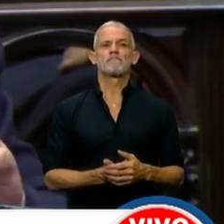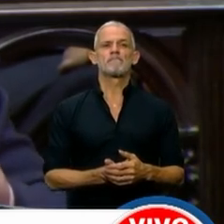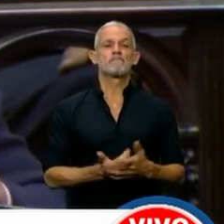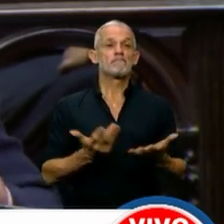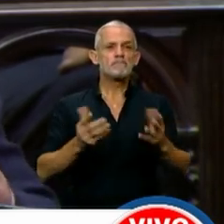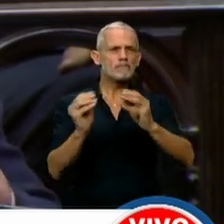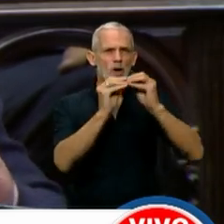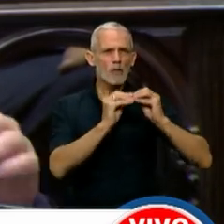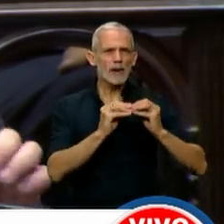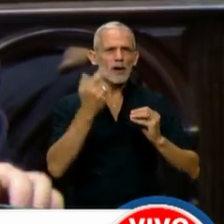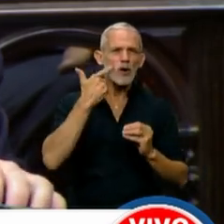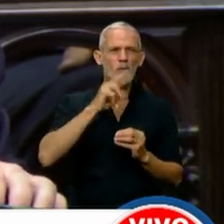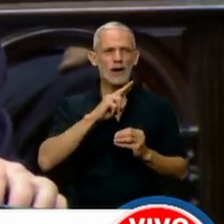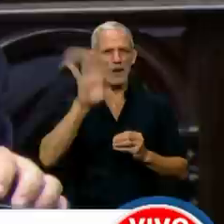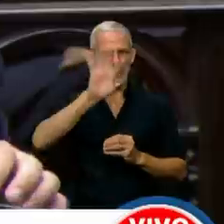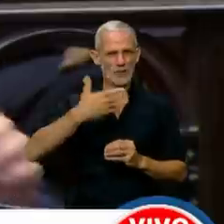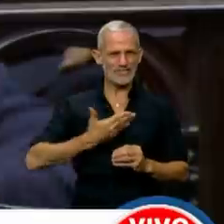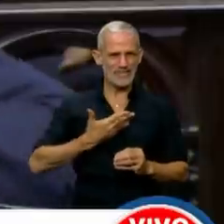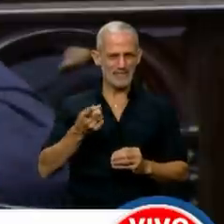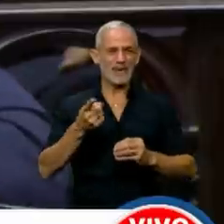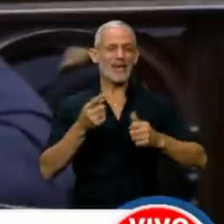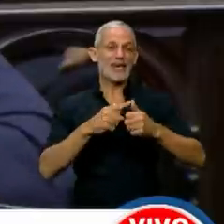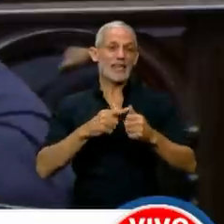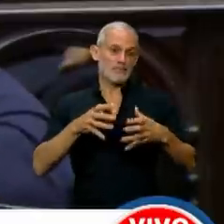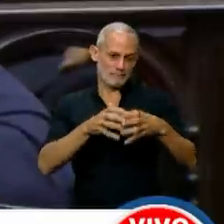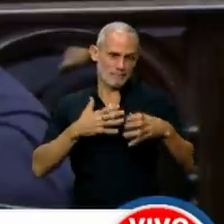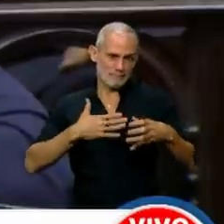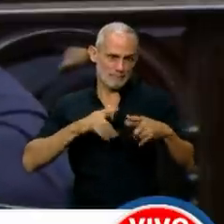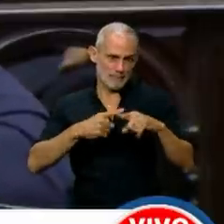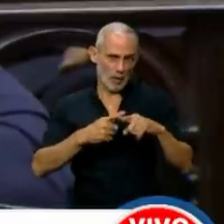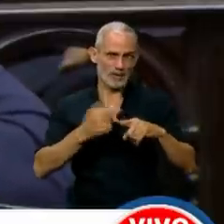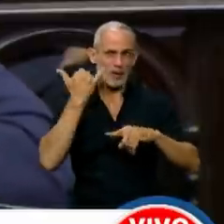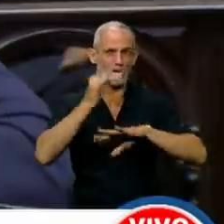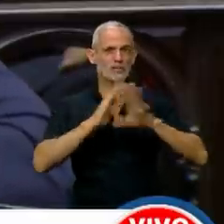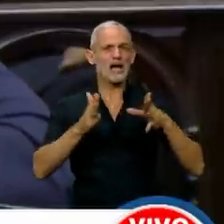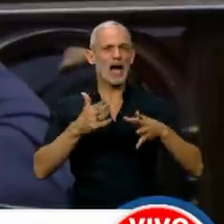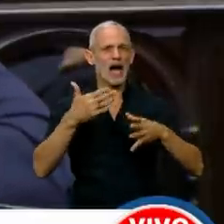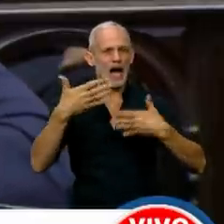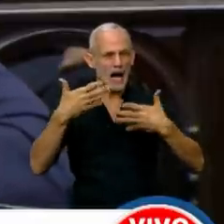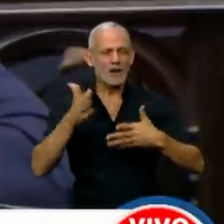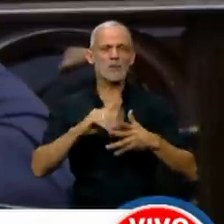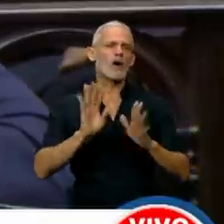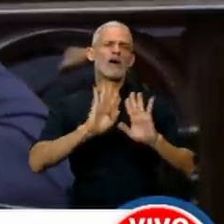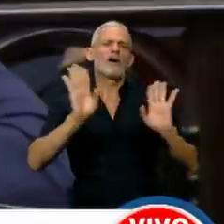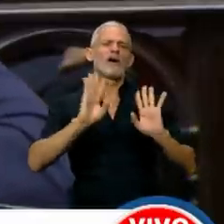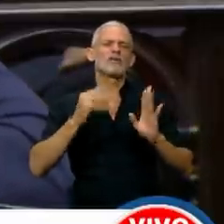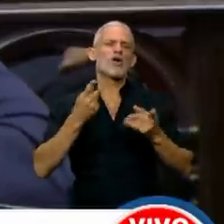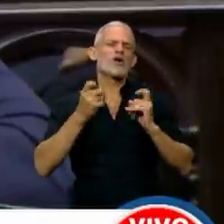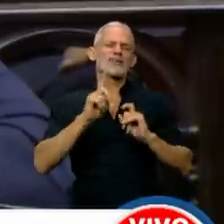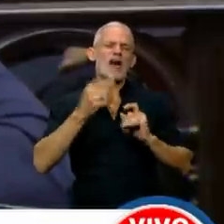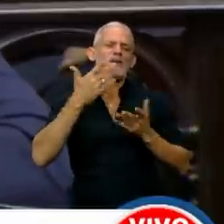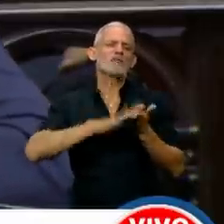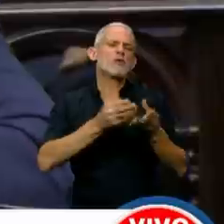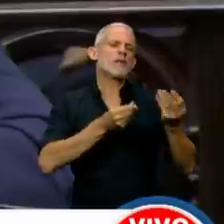los compañeros las compañeras de la provincia santa fe de mí y lo que que hablaron previamente me liberaron de la necesidad de hablar del